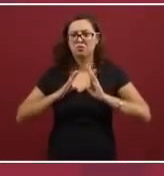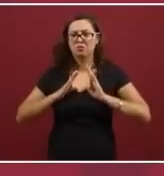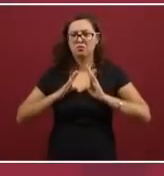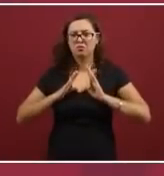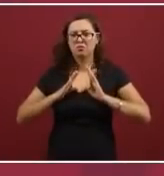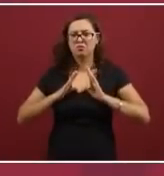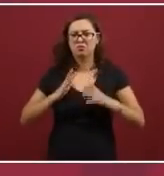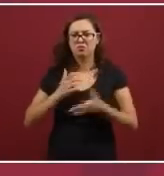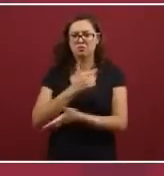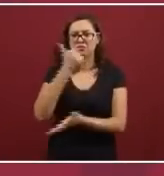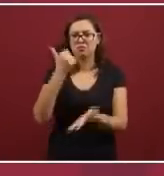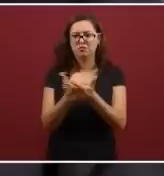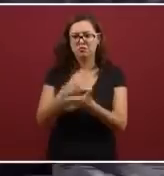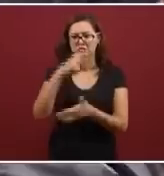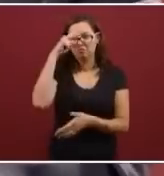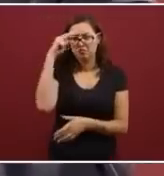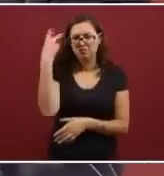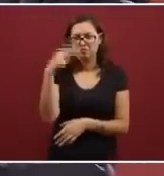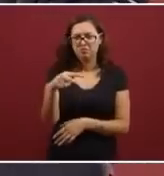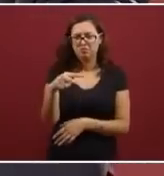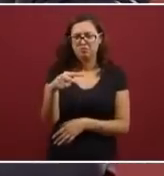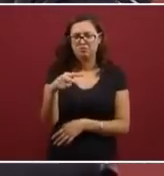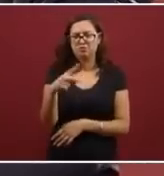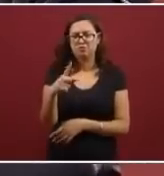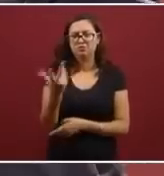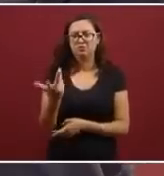de la ciudad de mexico